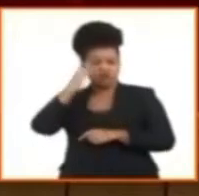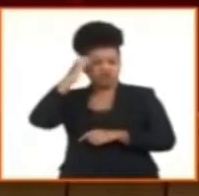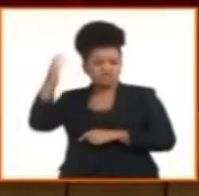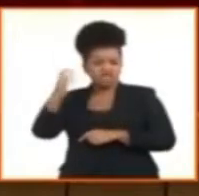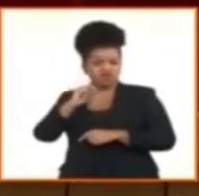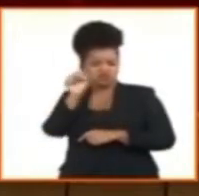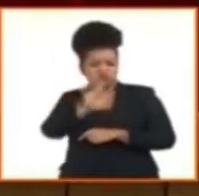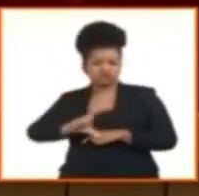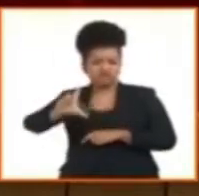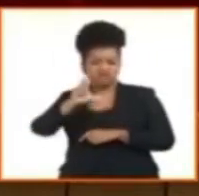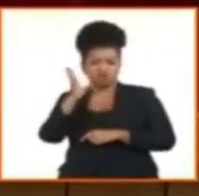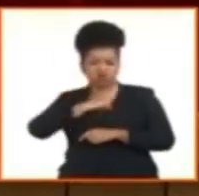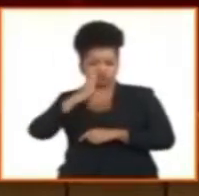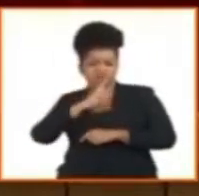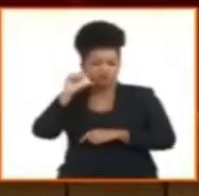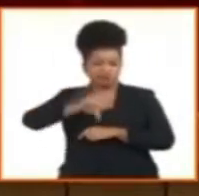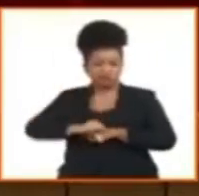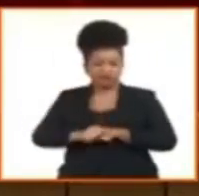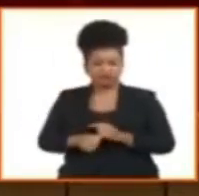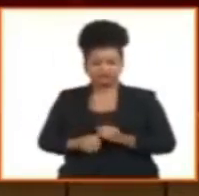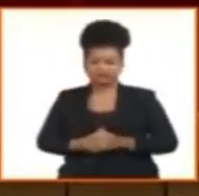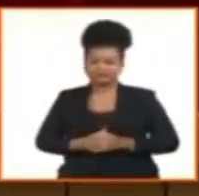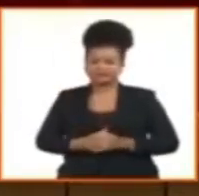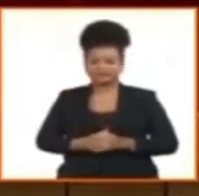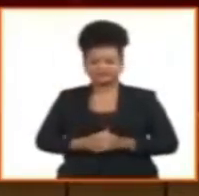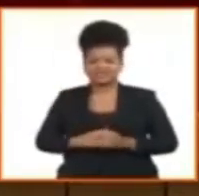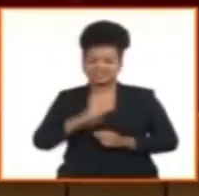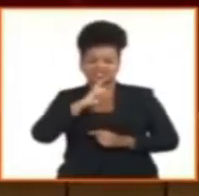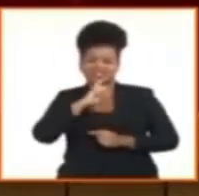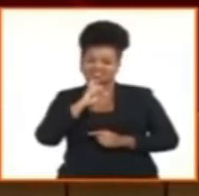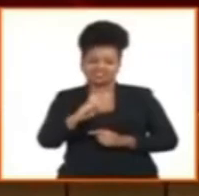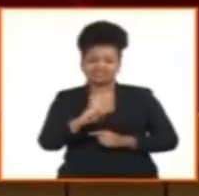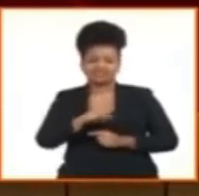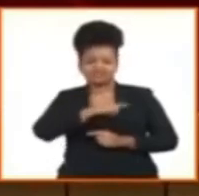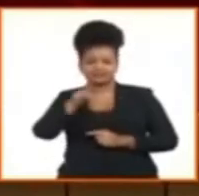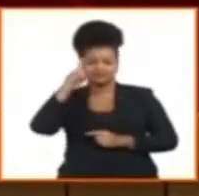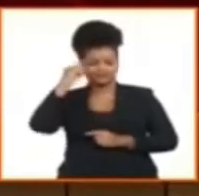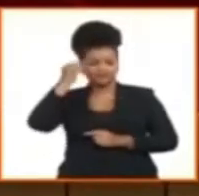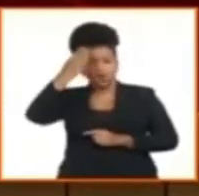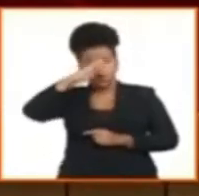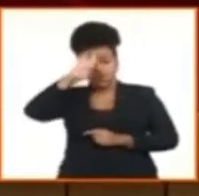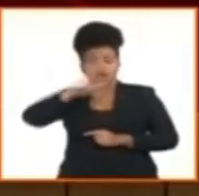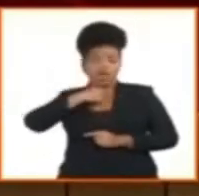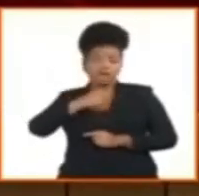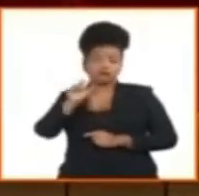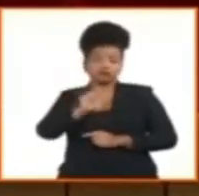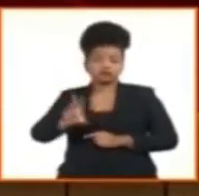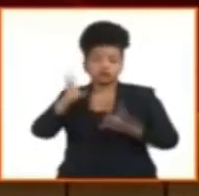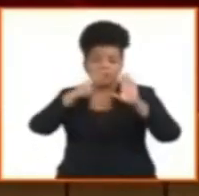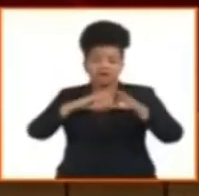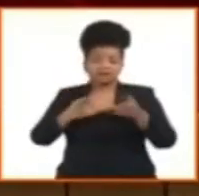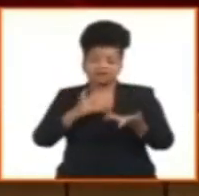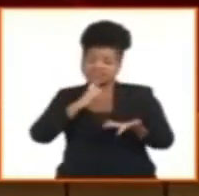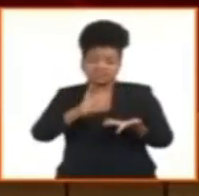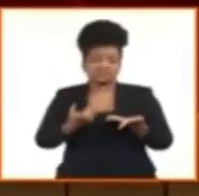socialismo como fracaso. No es difícil imaginar cómo sería Cuba sin socialismo, porque ya lo fue.